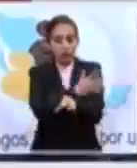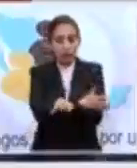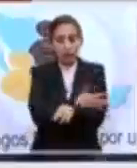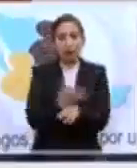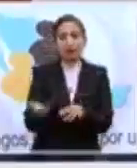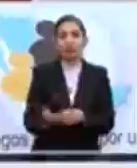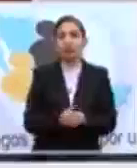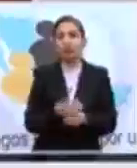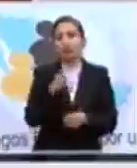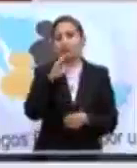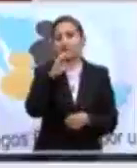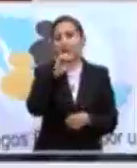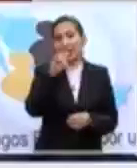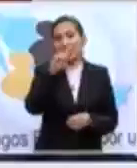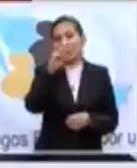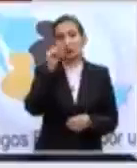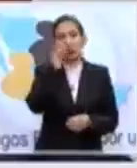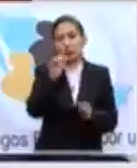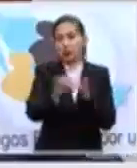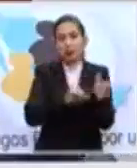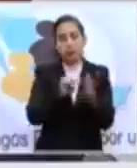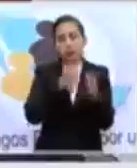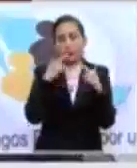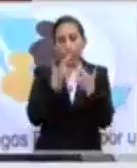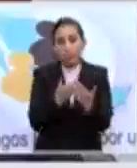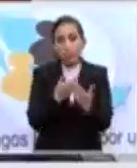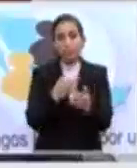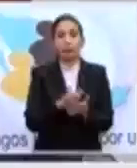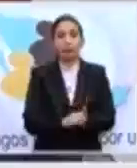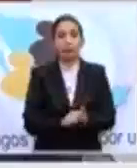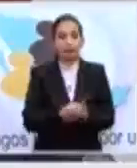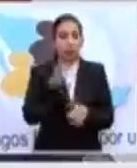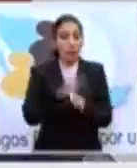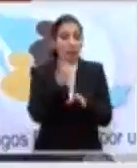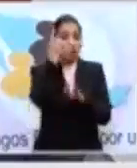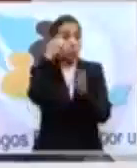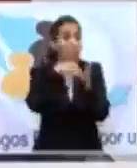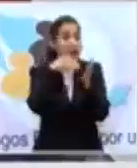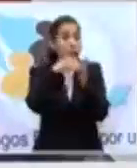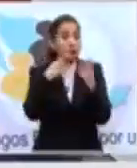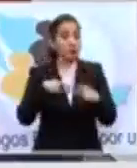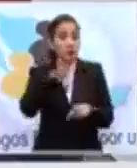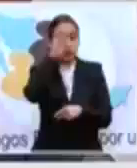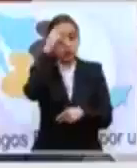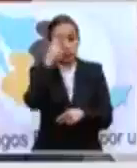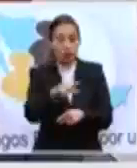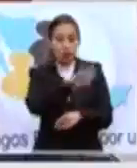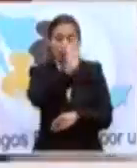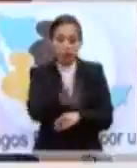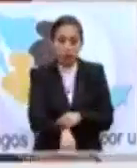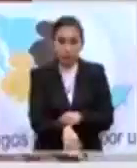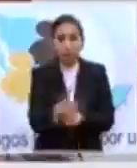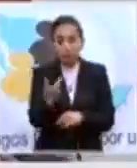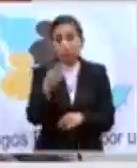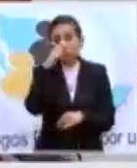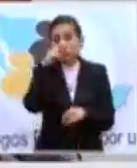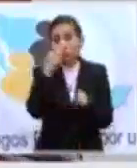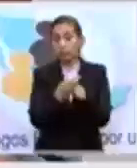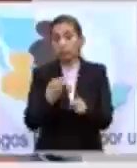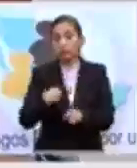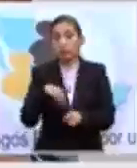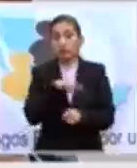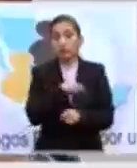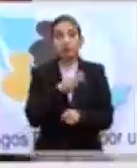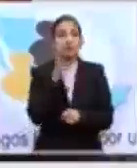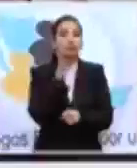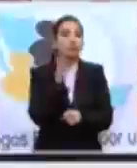Joaquín Gamboa Pascual, cuando nos platica cada mes que tenemos más de 1 millón de mexicanos. Pero sí tenemos la responsabilidad,